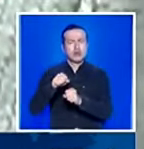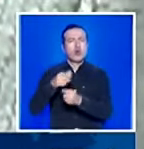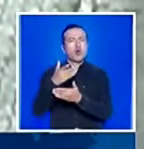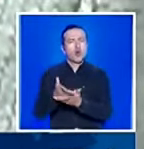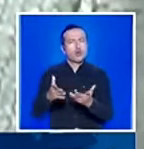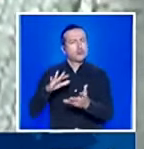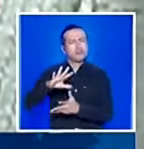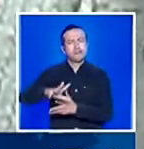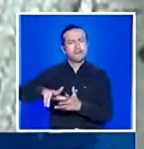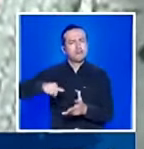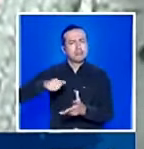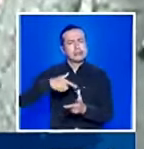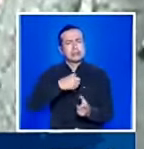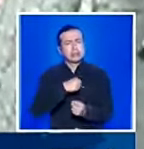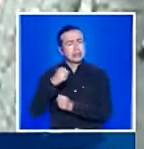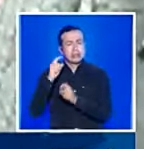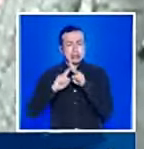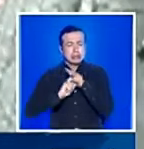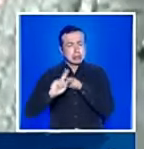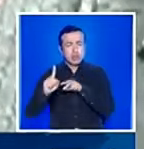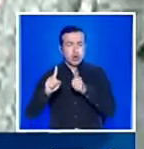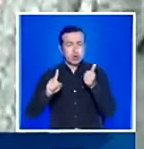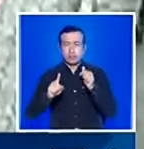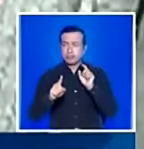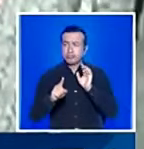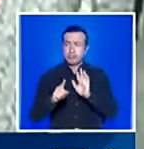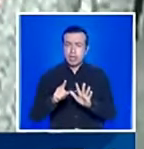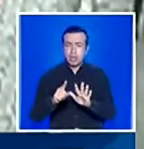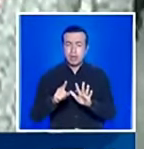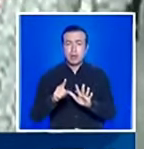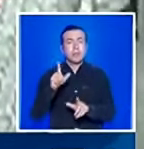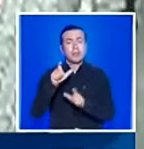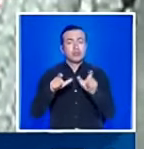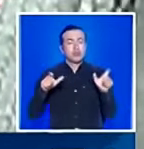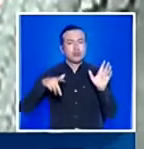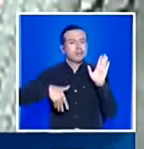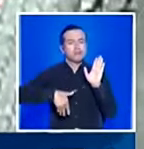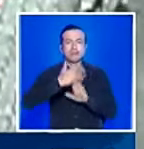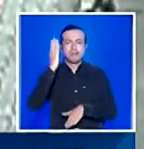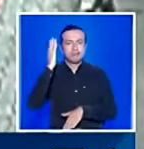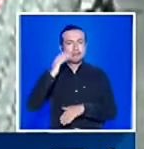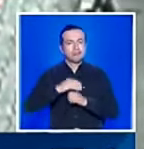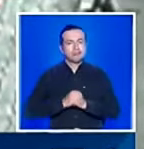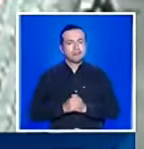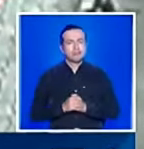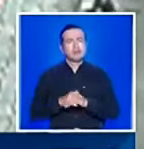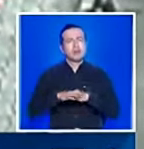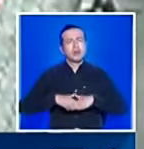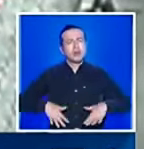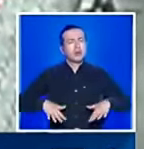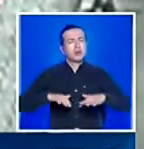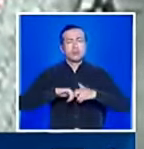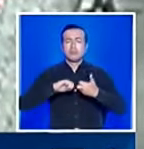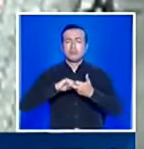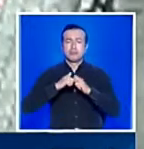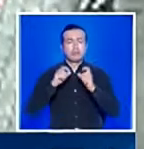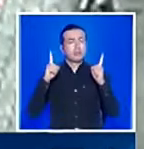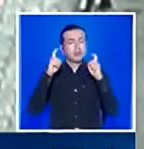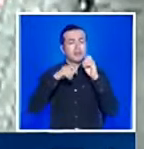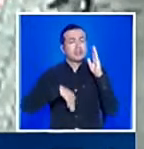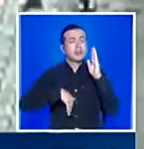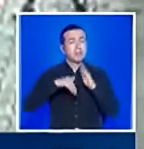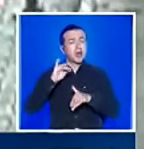pertenencias. Ella intenta correr y el otro la detiene. Los delincuentes se fueron en el vehículo. Los vecinos del sector dicen que la inseguridad se va tomando su